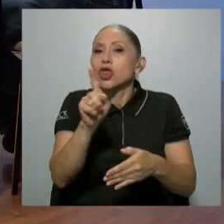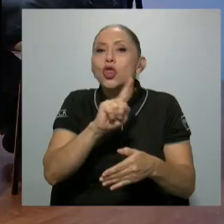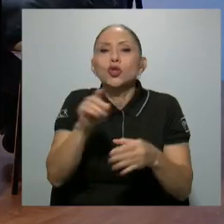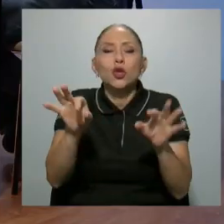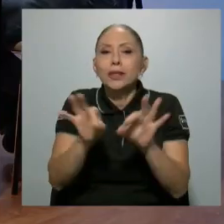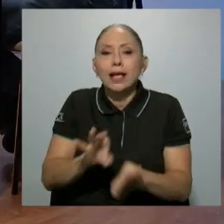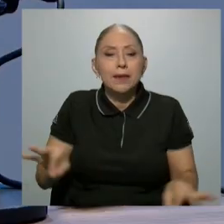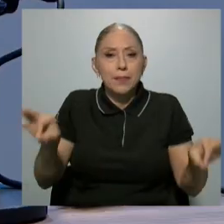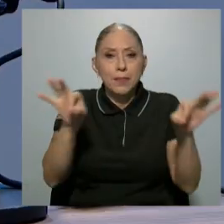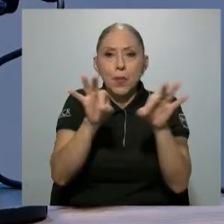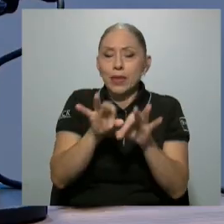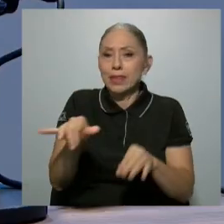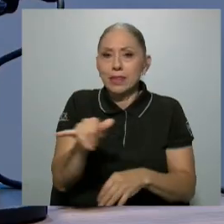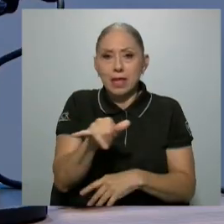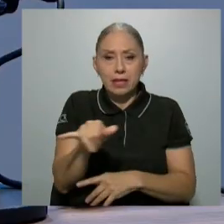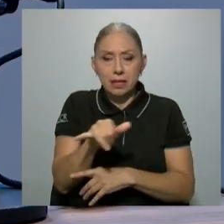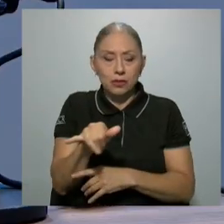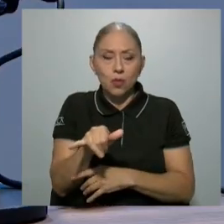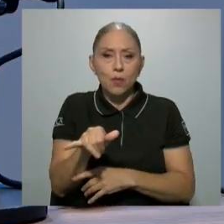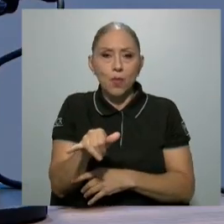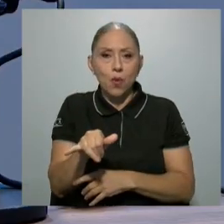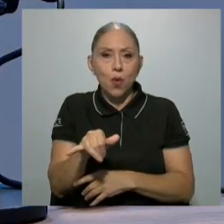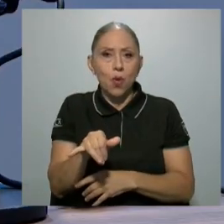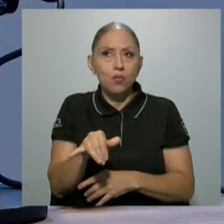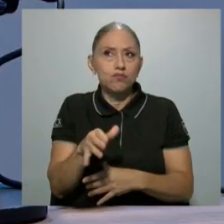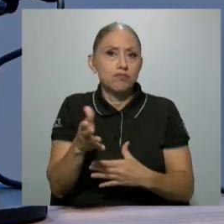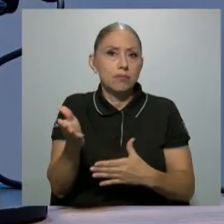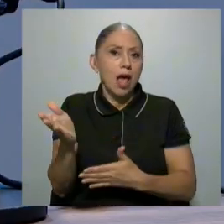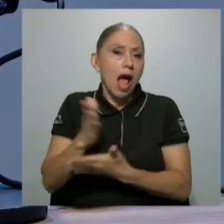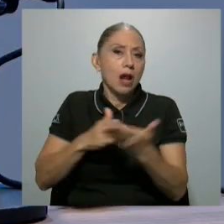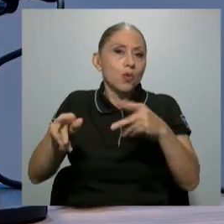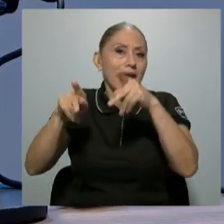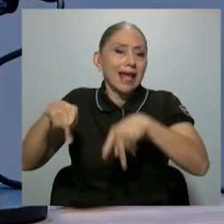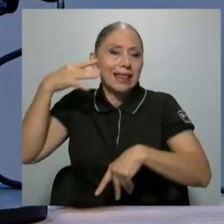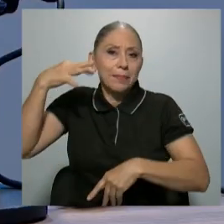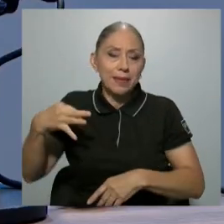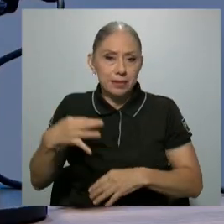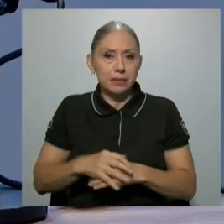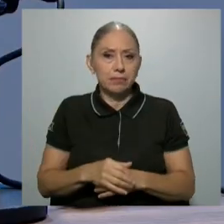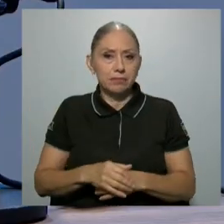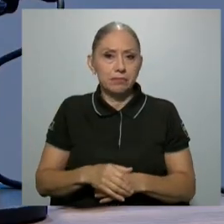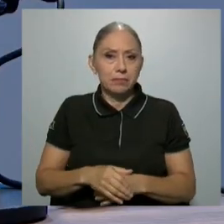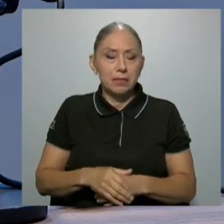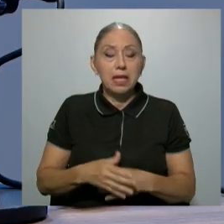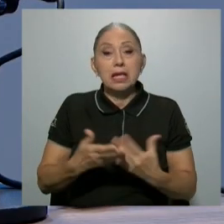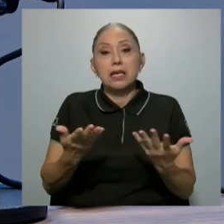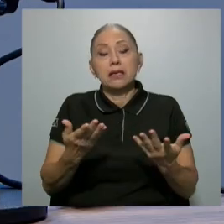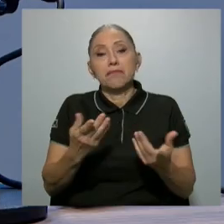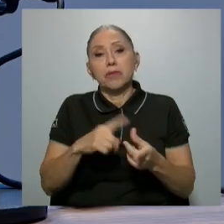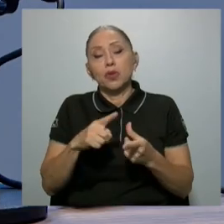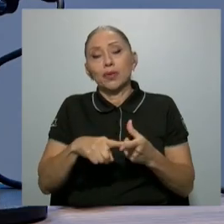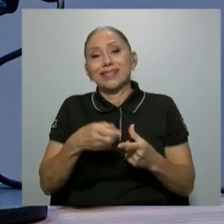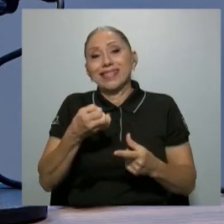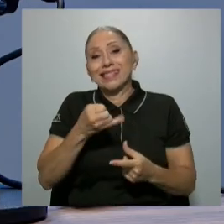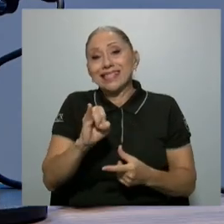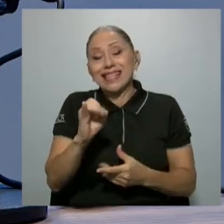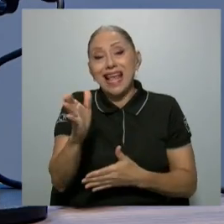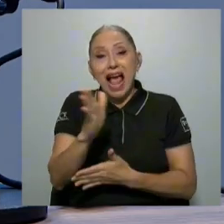como digamos alguna gente piensa, y por ende si